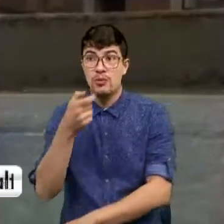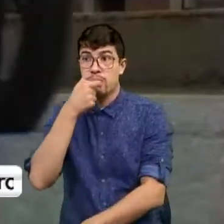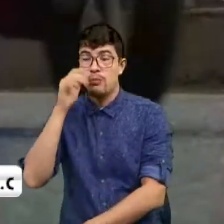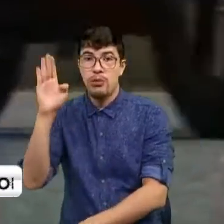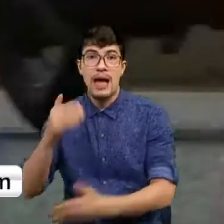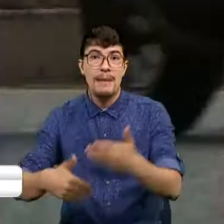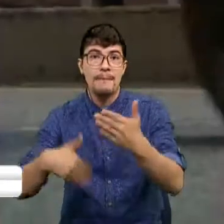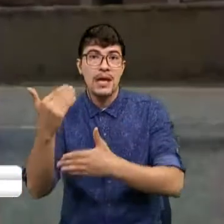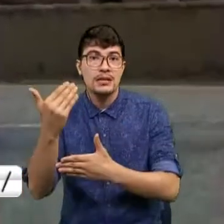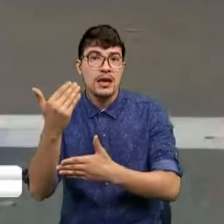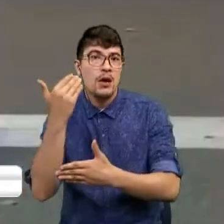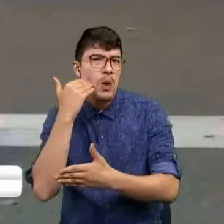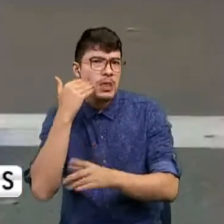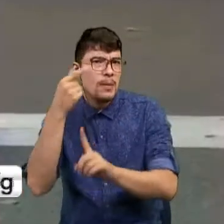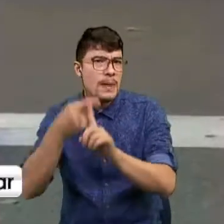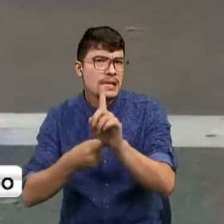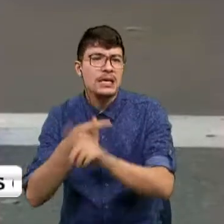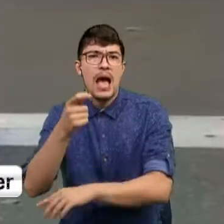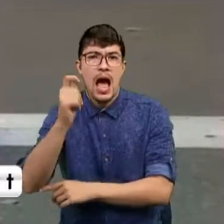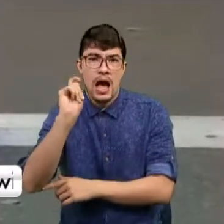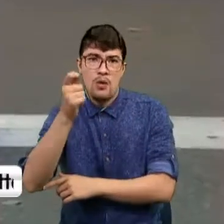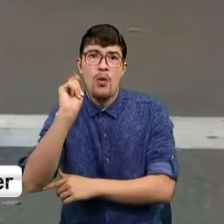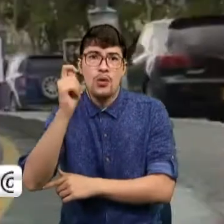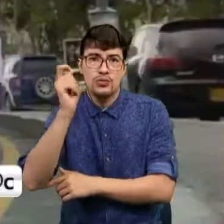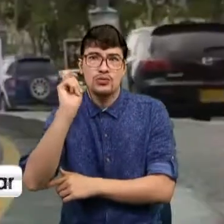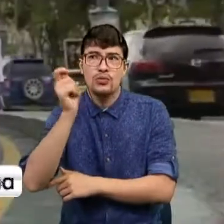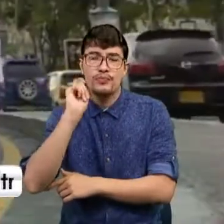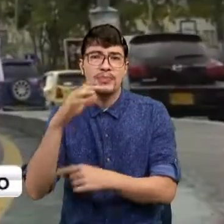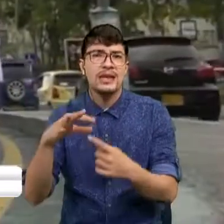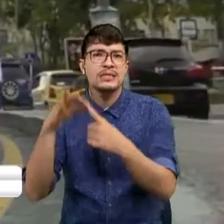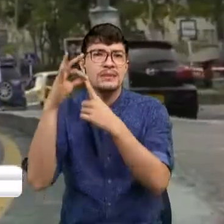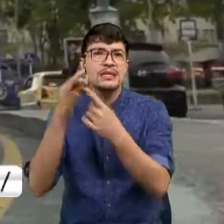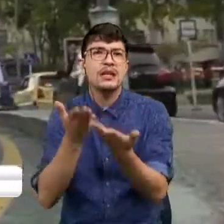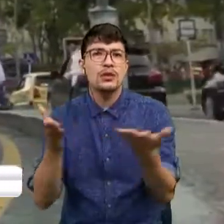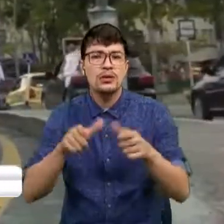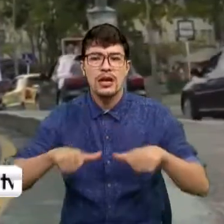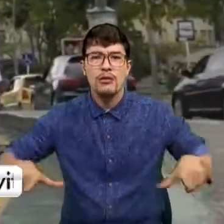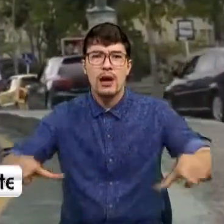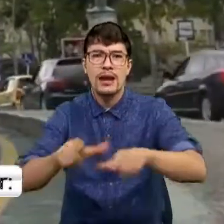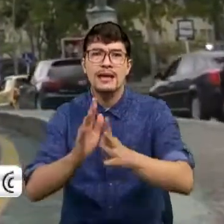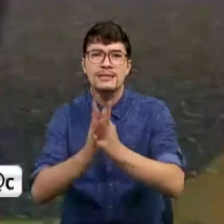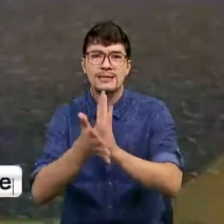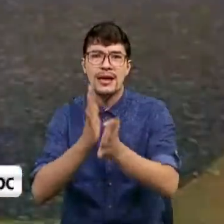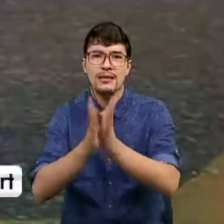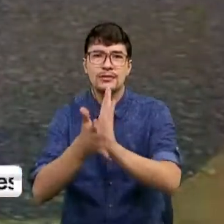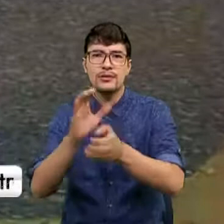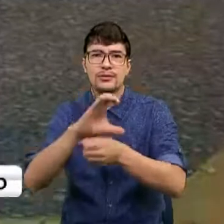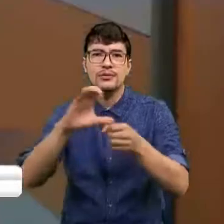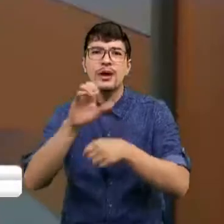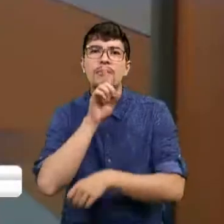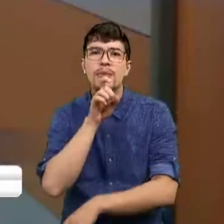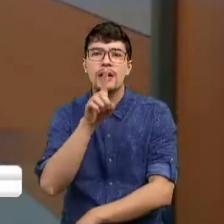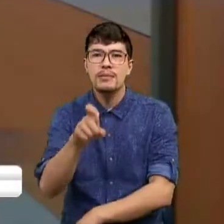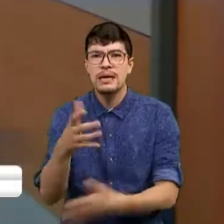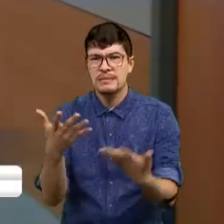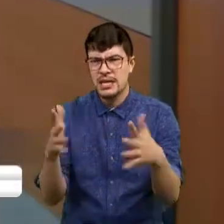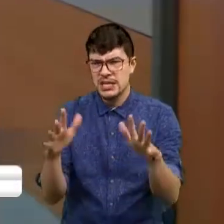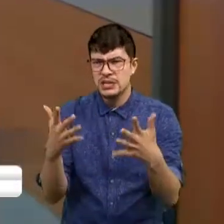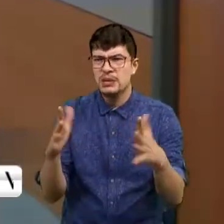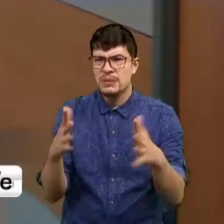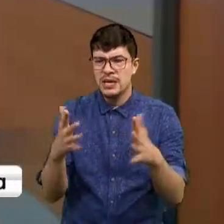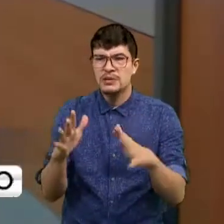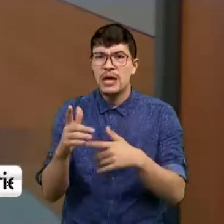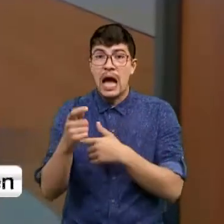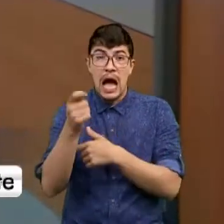agosto empezará a imponerse en cepos en especial en el centro de la capital santandereana el cálculo es que alrededor de